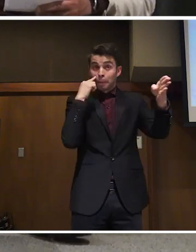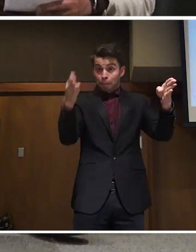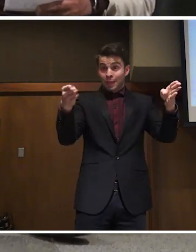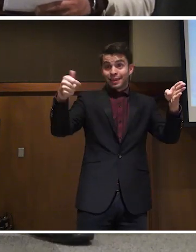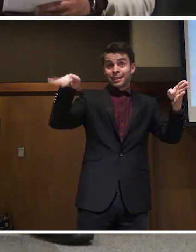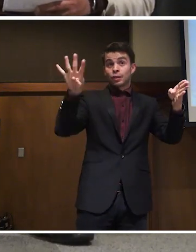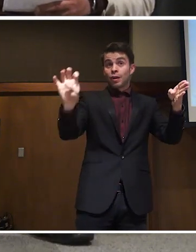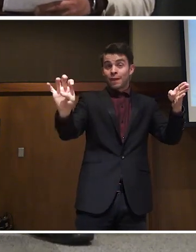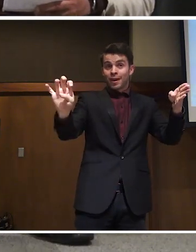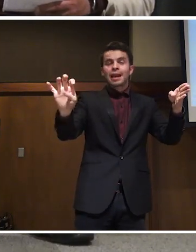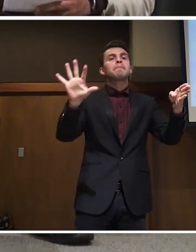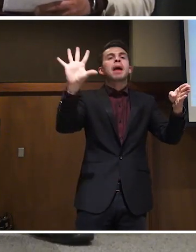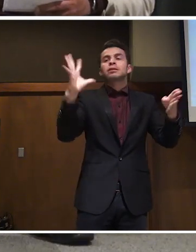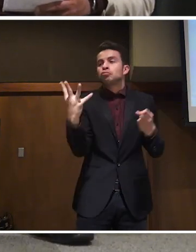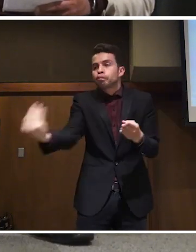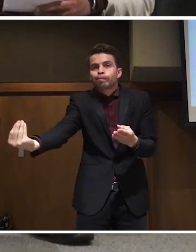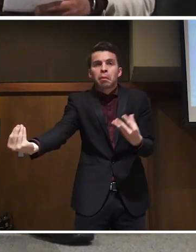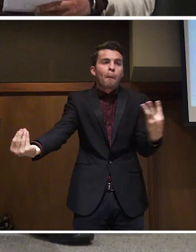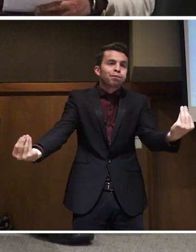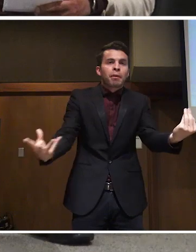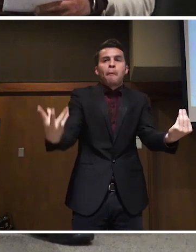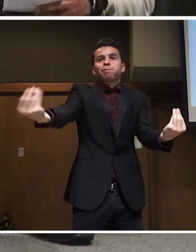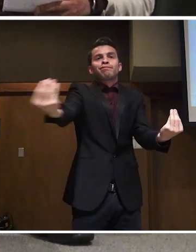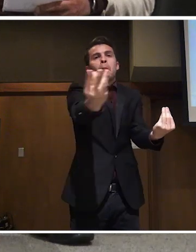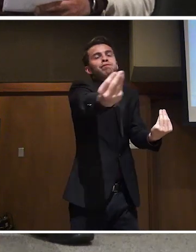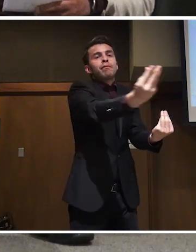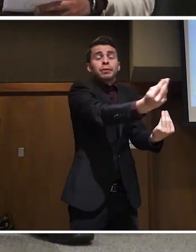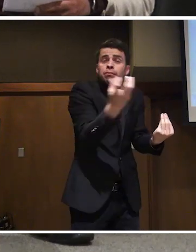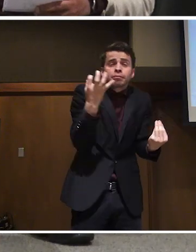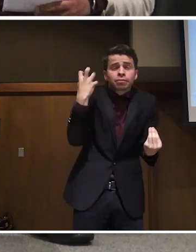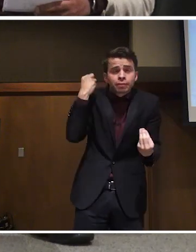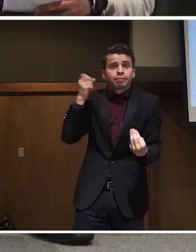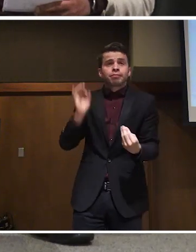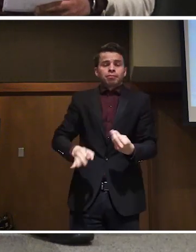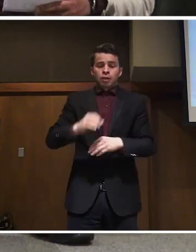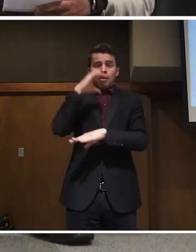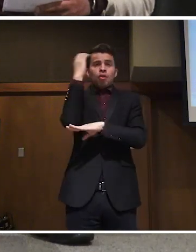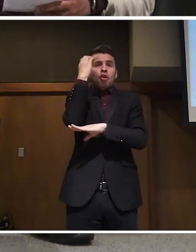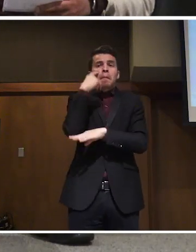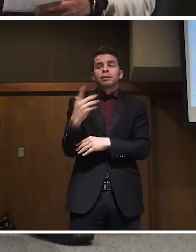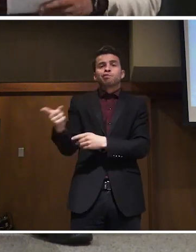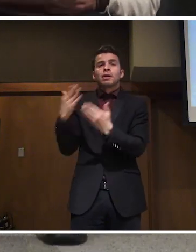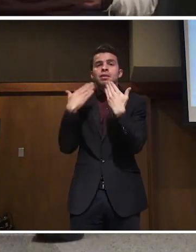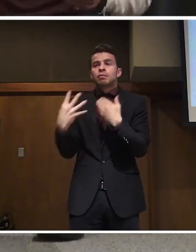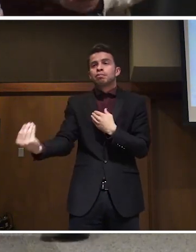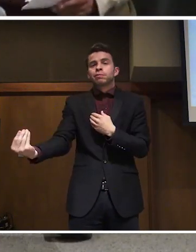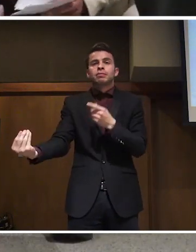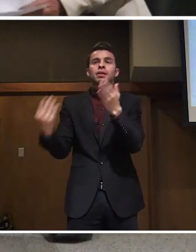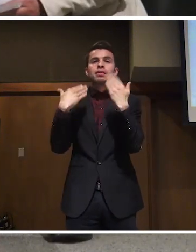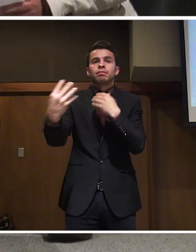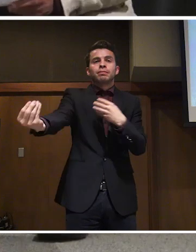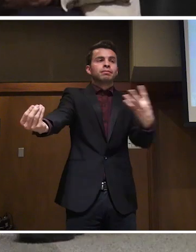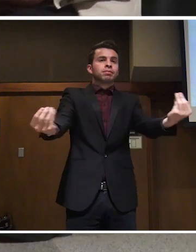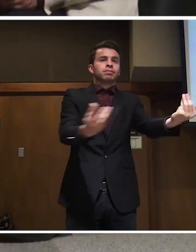cultura de pequeños poblados. Colombia fue siempre muy urbana, siempre la gente que estaba haciendo cosas